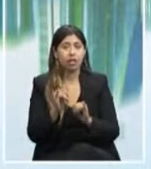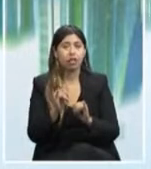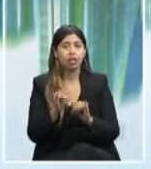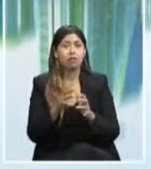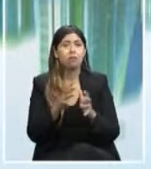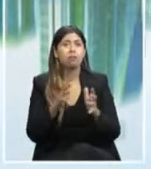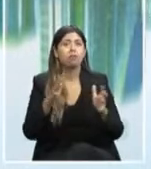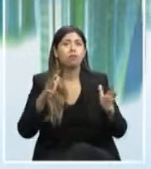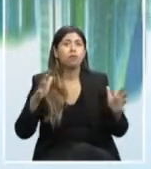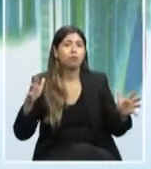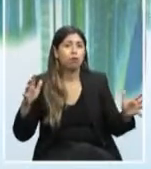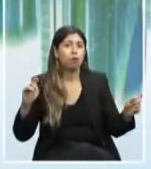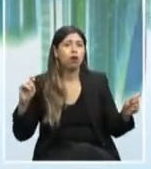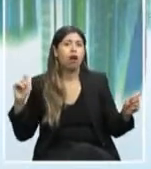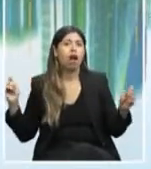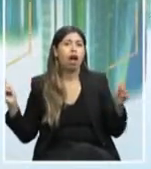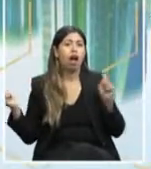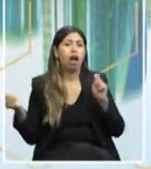grandes cambios